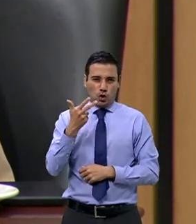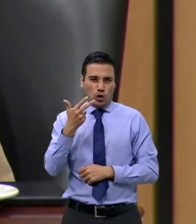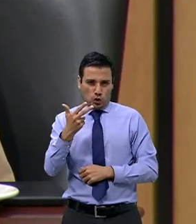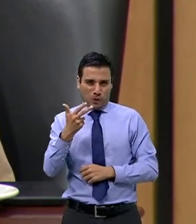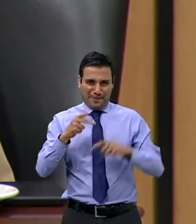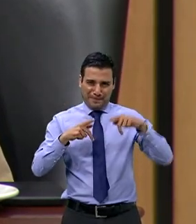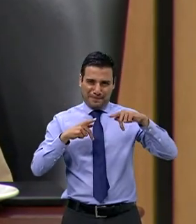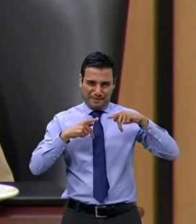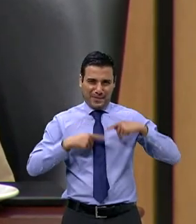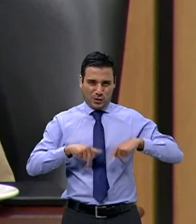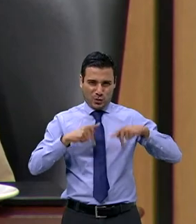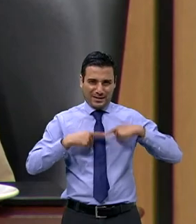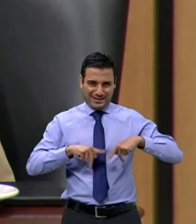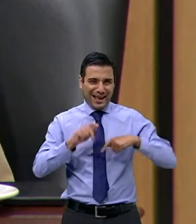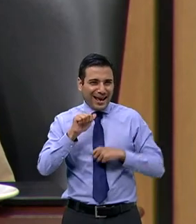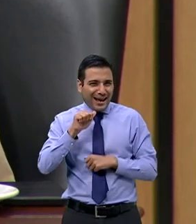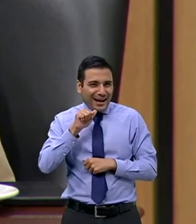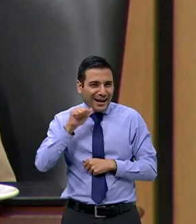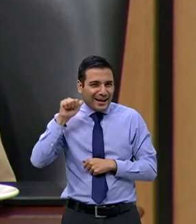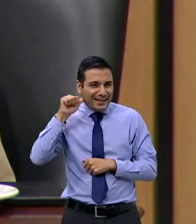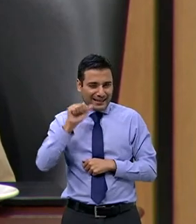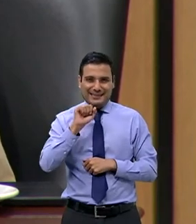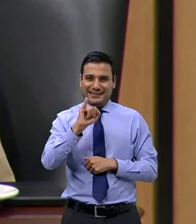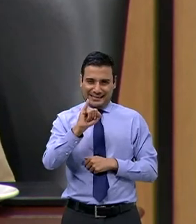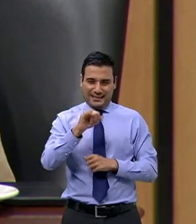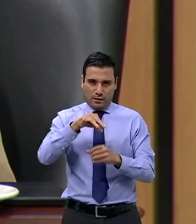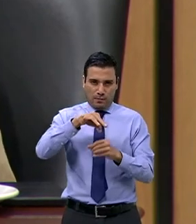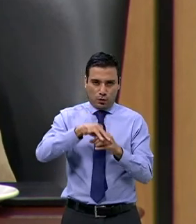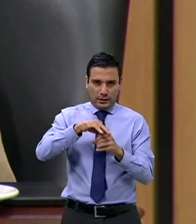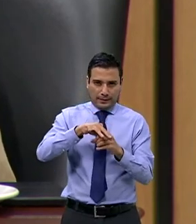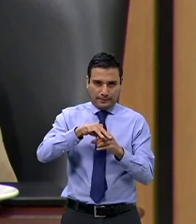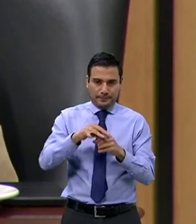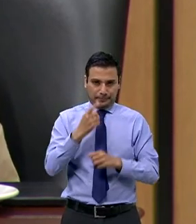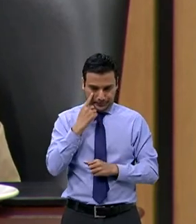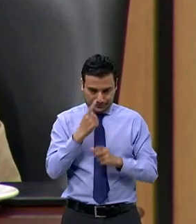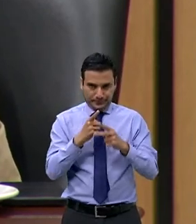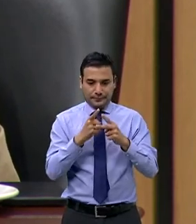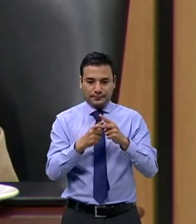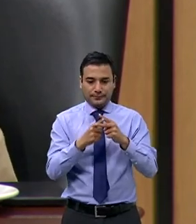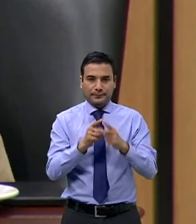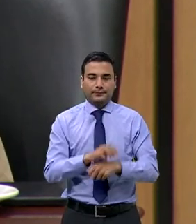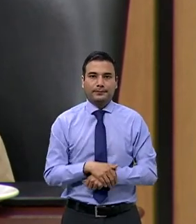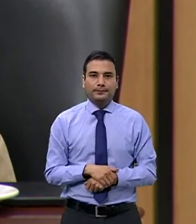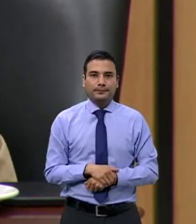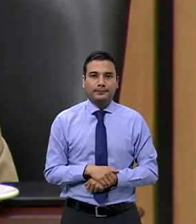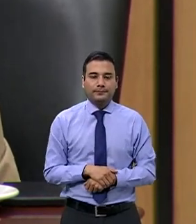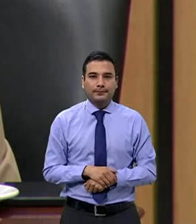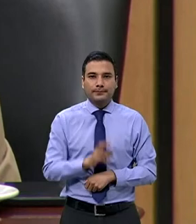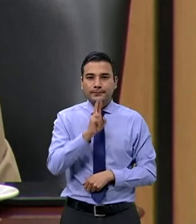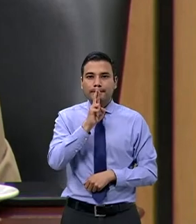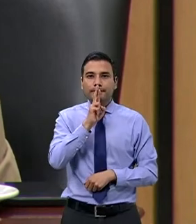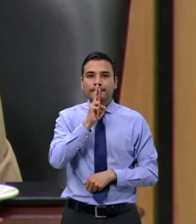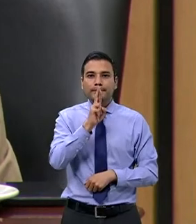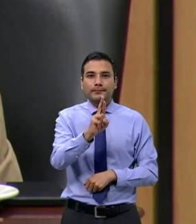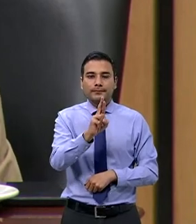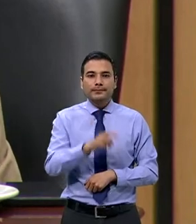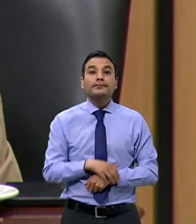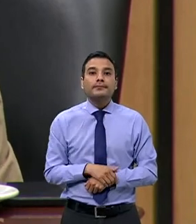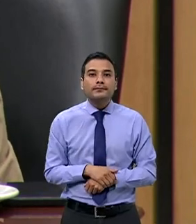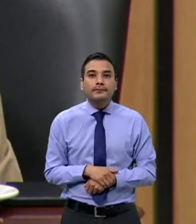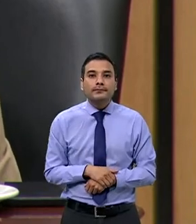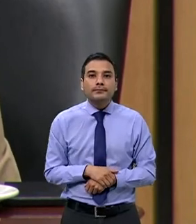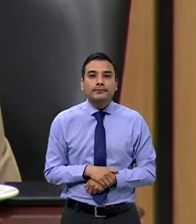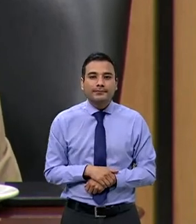que ejercieron este voto esta opinión y veamos el resultado del fracaso